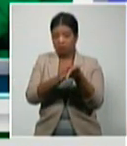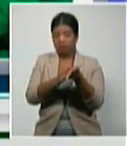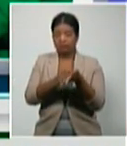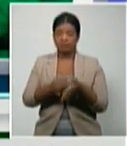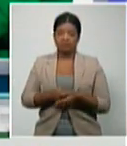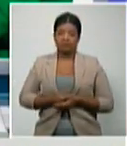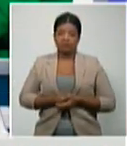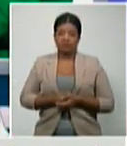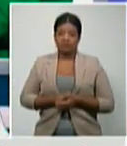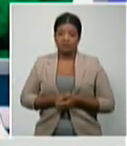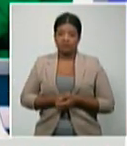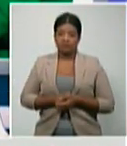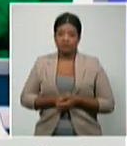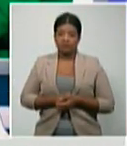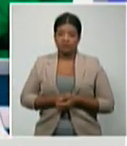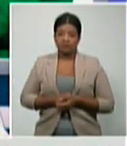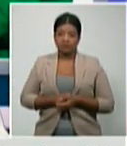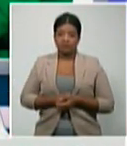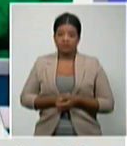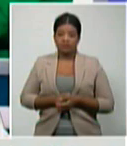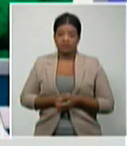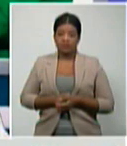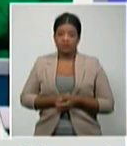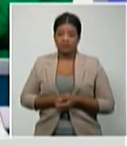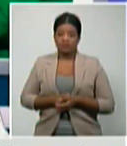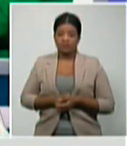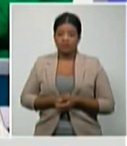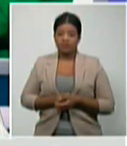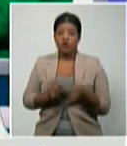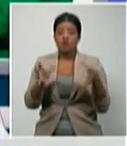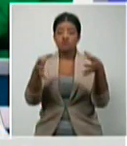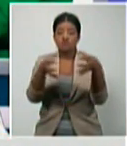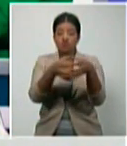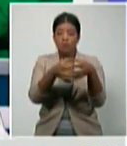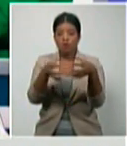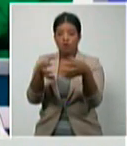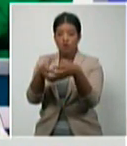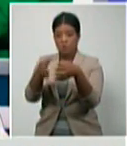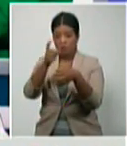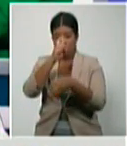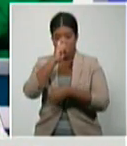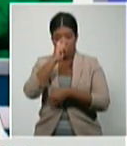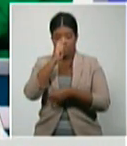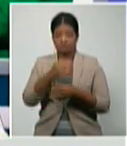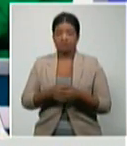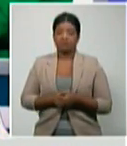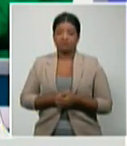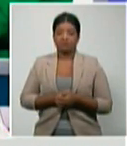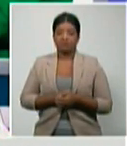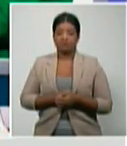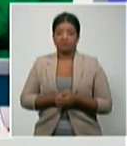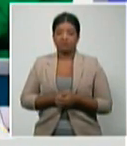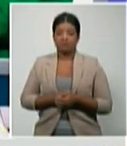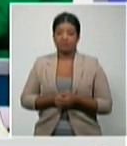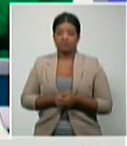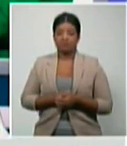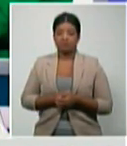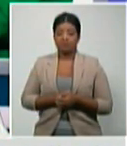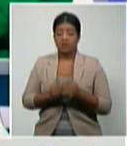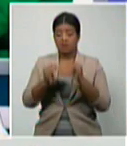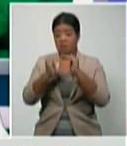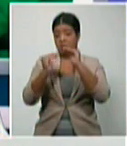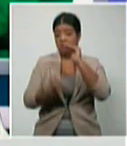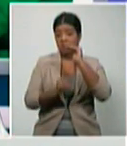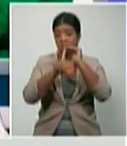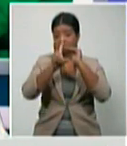diagnóstico. Por grupos de edades, los menores de 20 años pues fueron 37